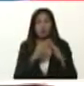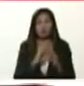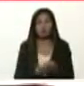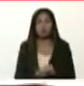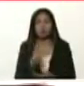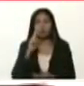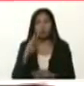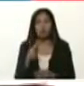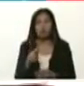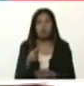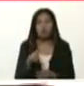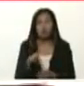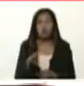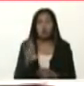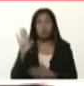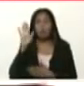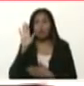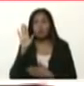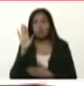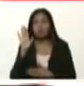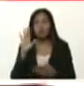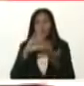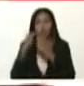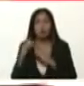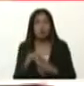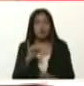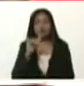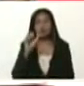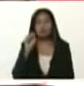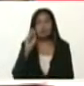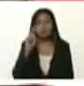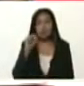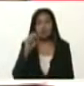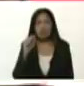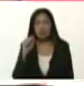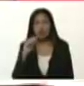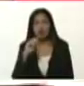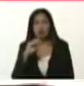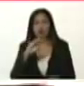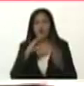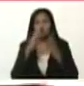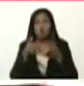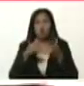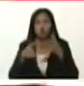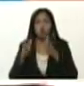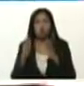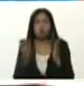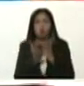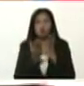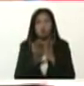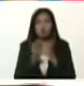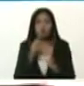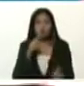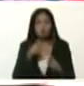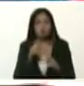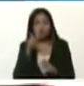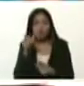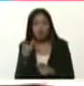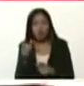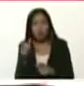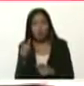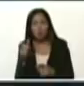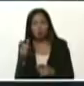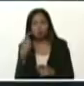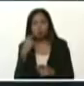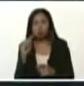me comprometí con aquella comunidad de Yesenia a construirle su ambulatorio y su escuela. Ahí está. Una de